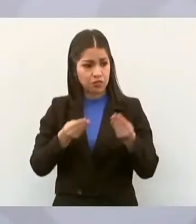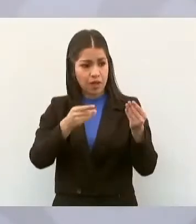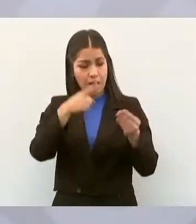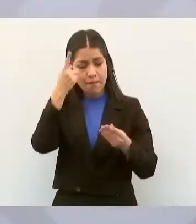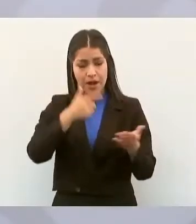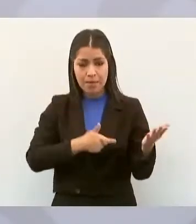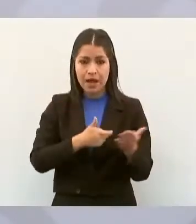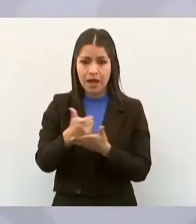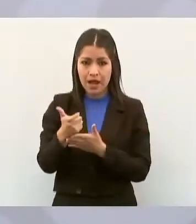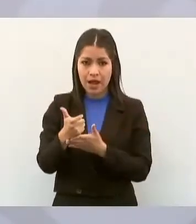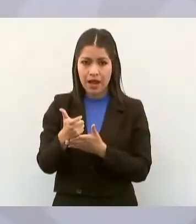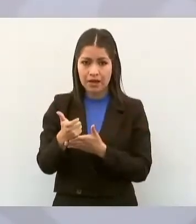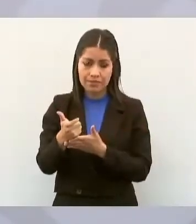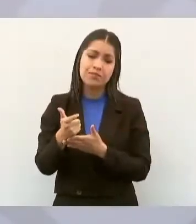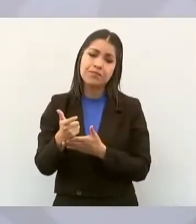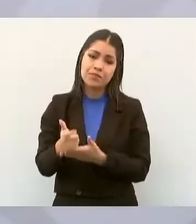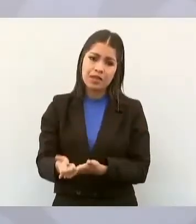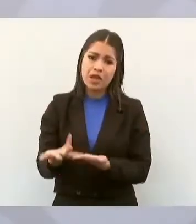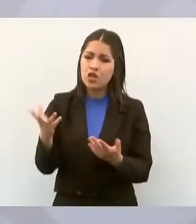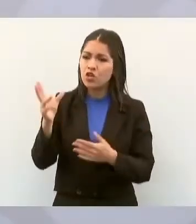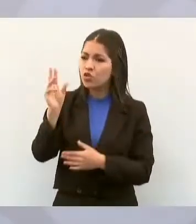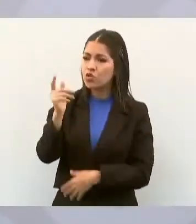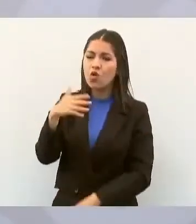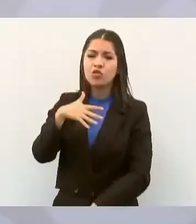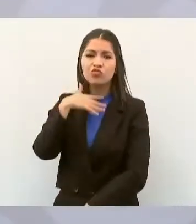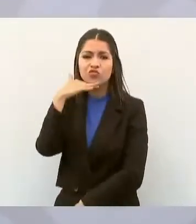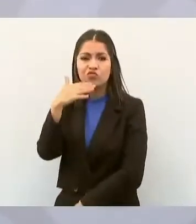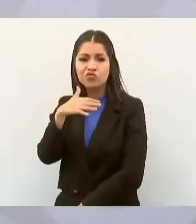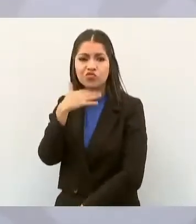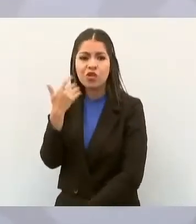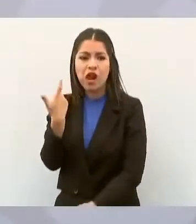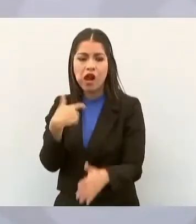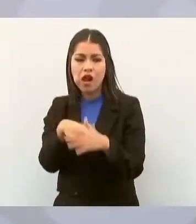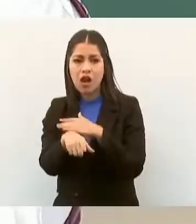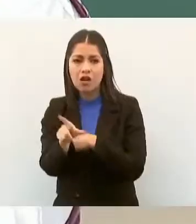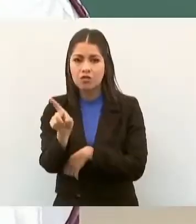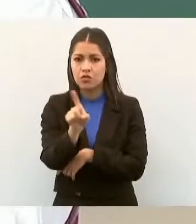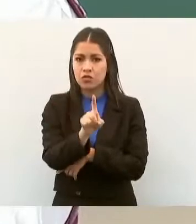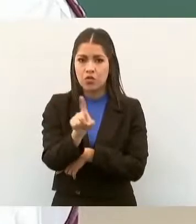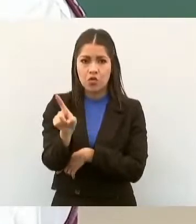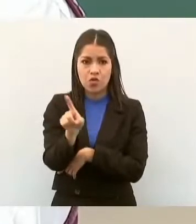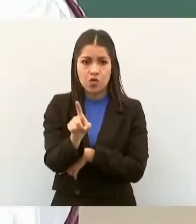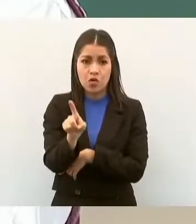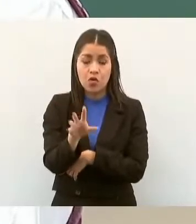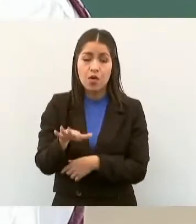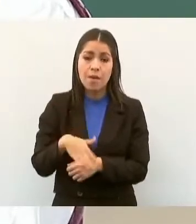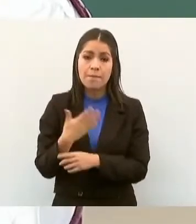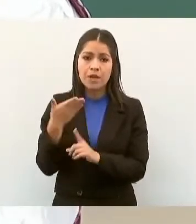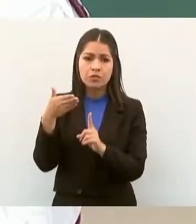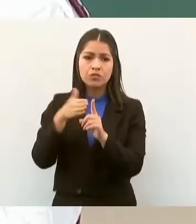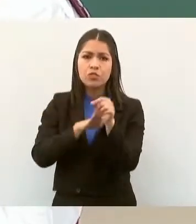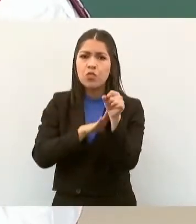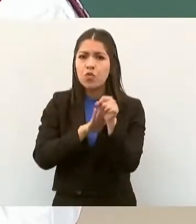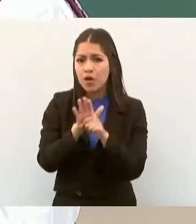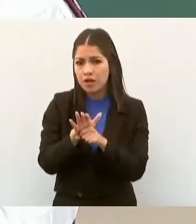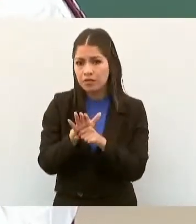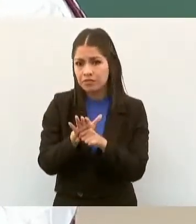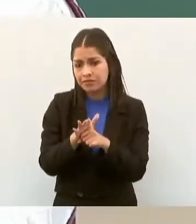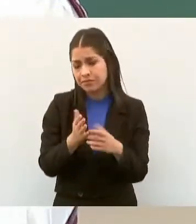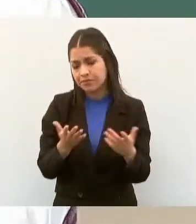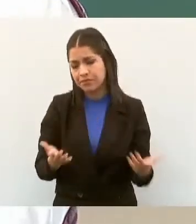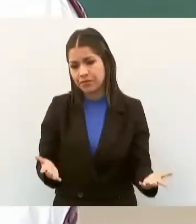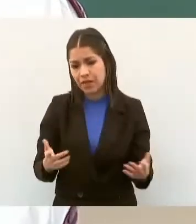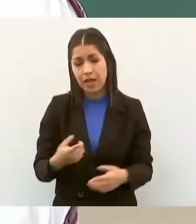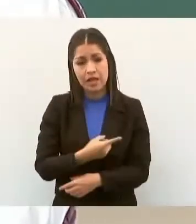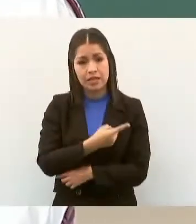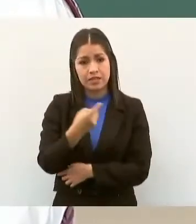su salario y no haya moches, no haya desvío de recursos. El objetivo, presidente, es que